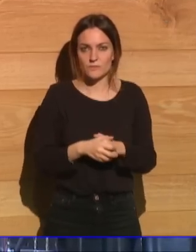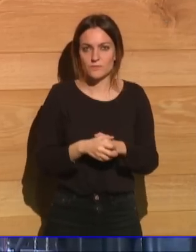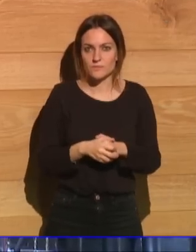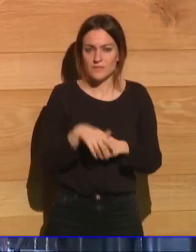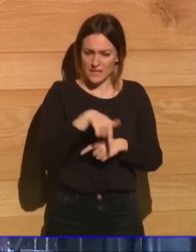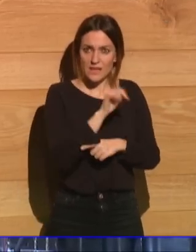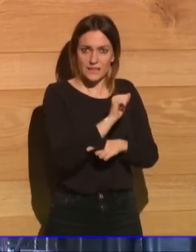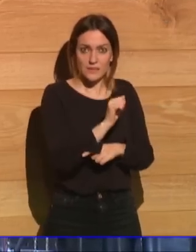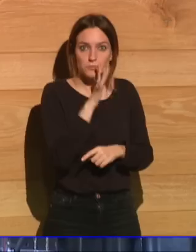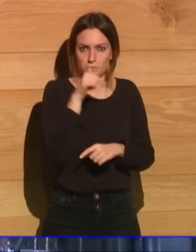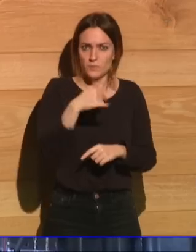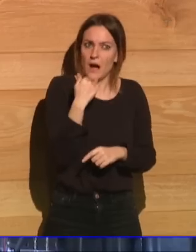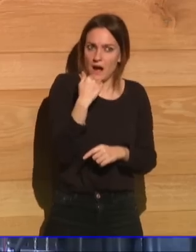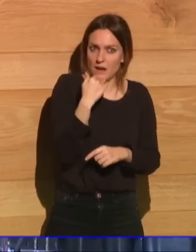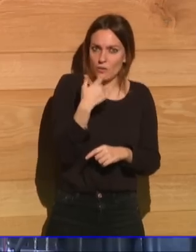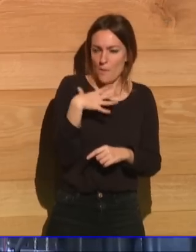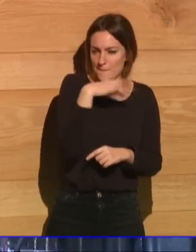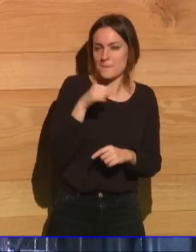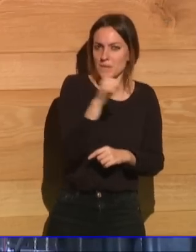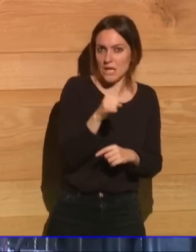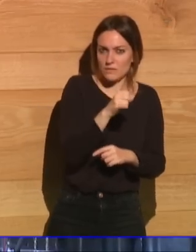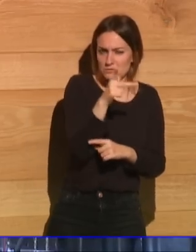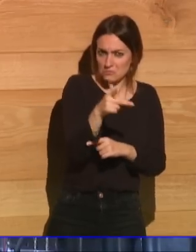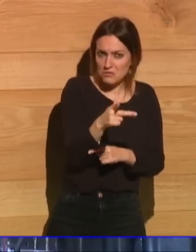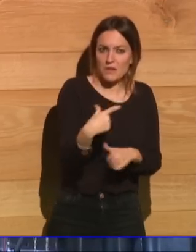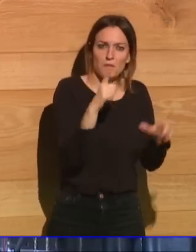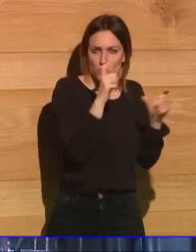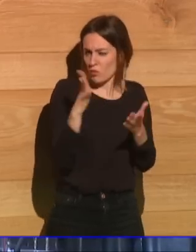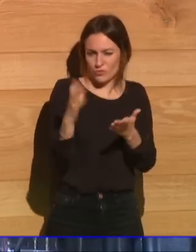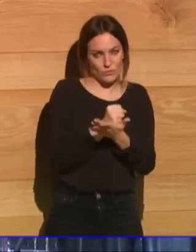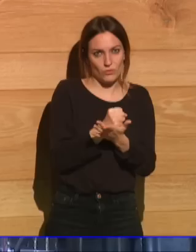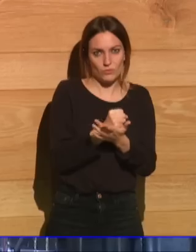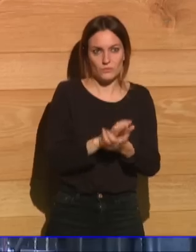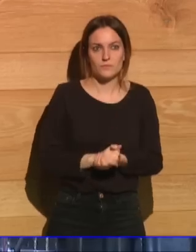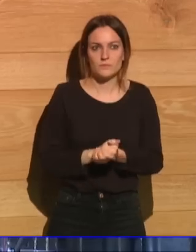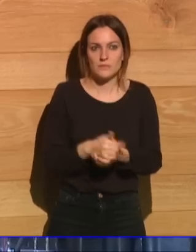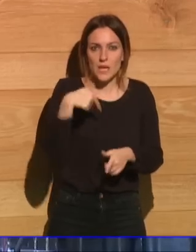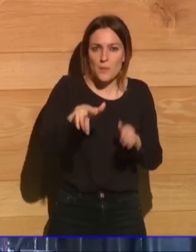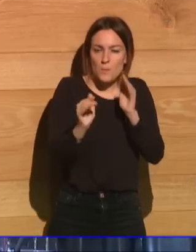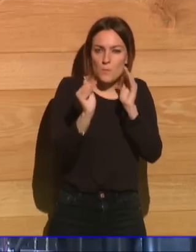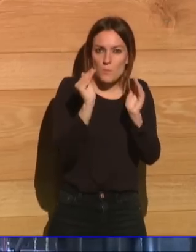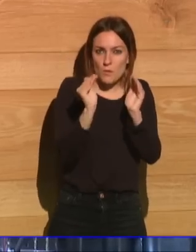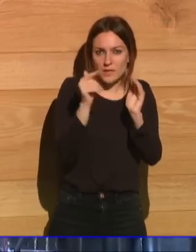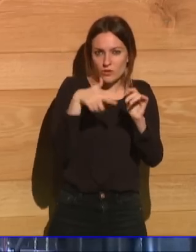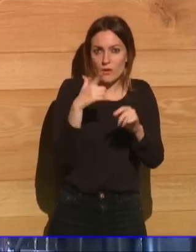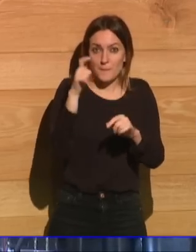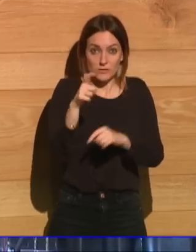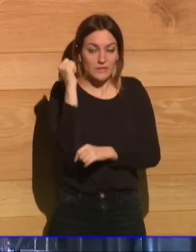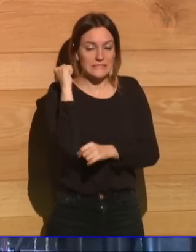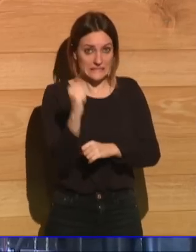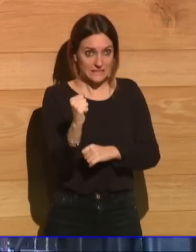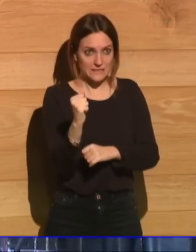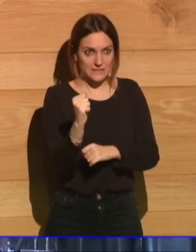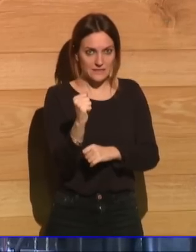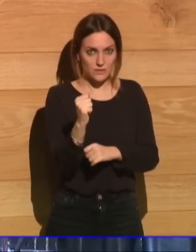una preciosidad de rodaje, de foto, de todo. Y es el momento en el que el asesino, que va